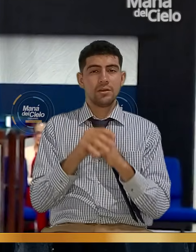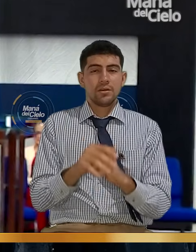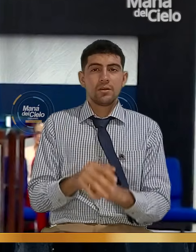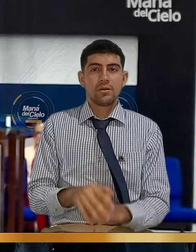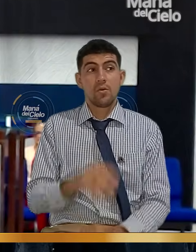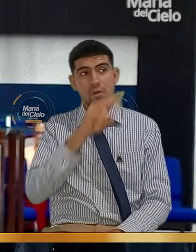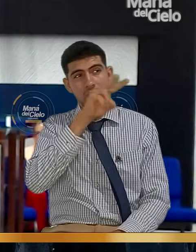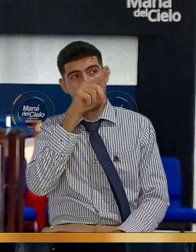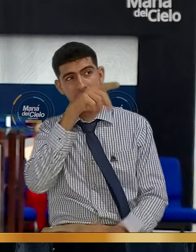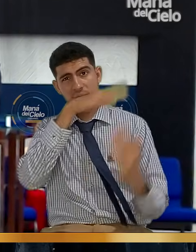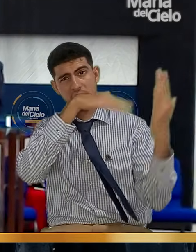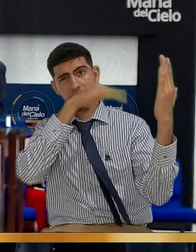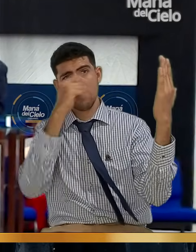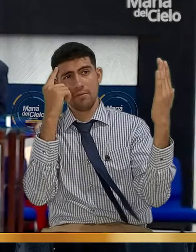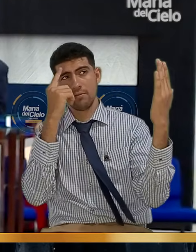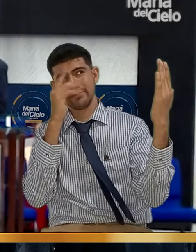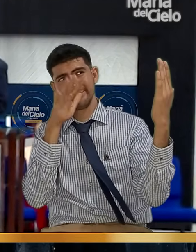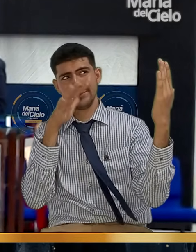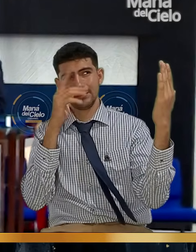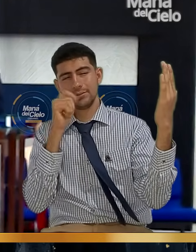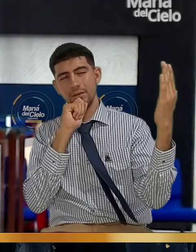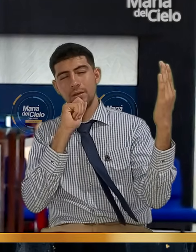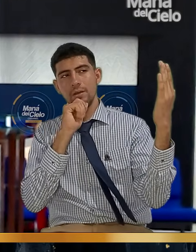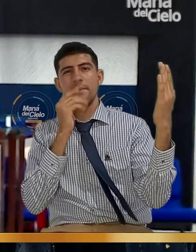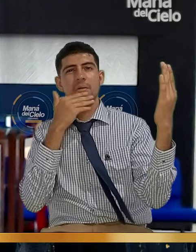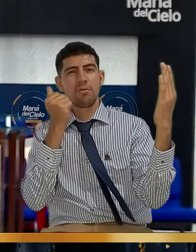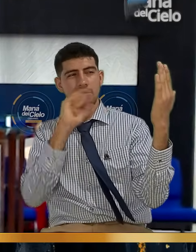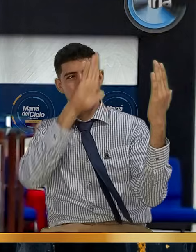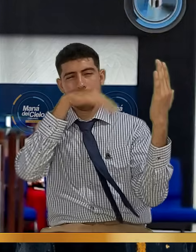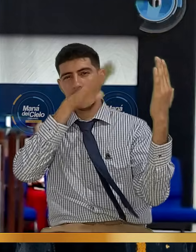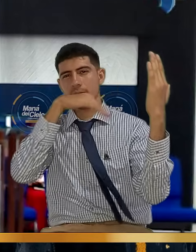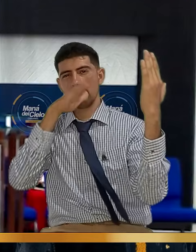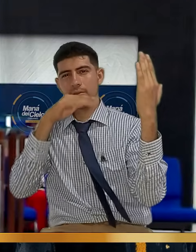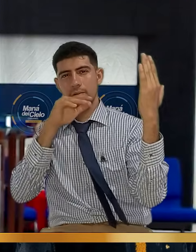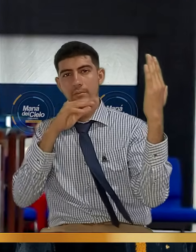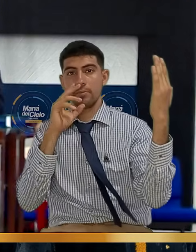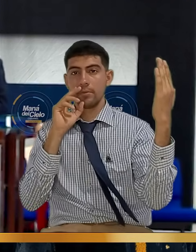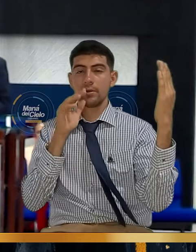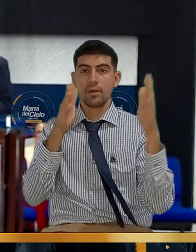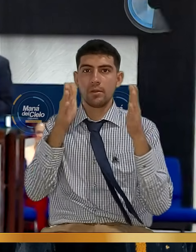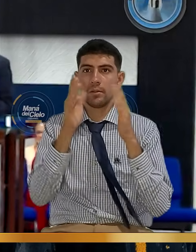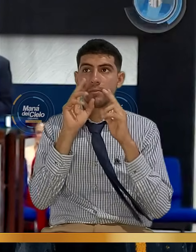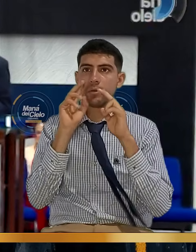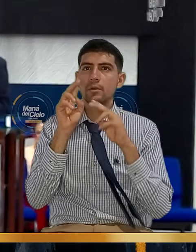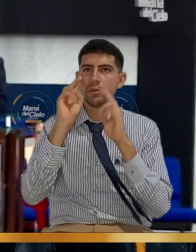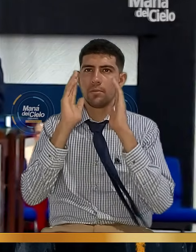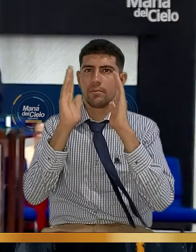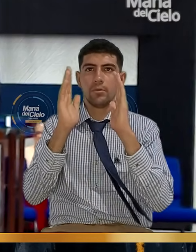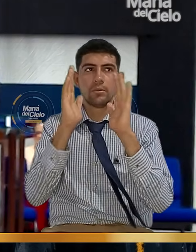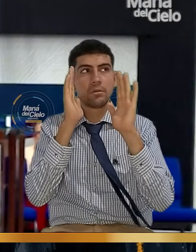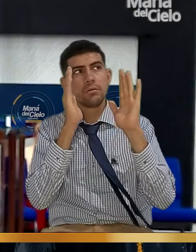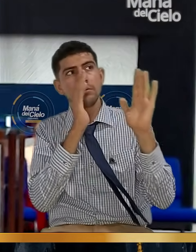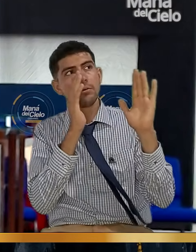vista. Y también ya la mirada no se nos va para los cuadros. Porque parece ser que, bueno, entonces ahí vamos poco a